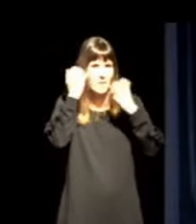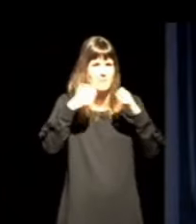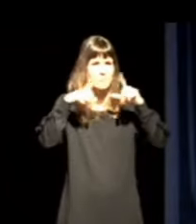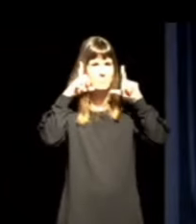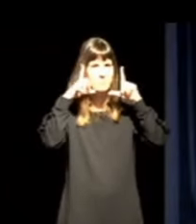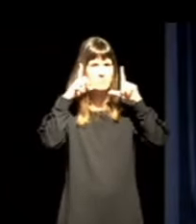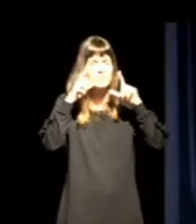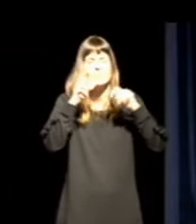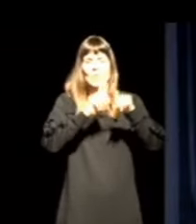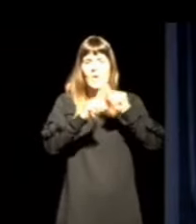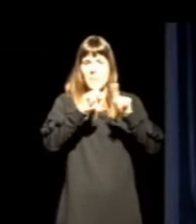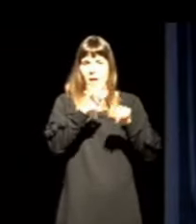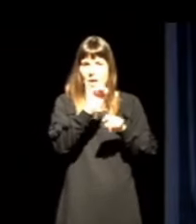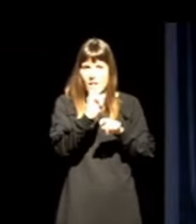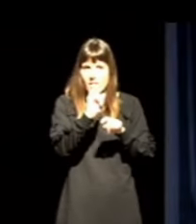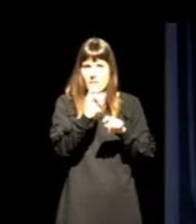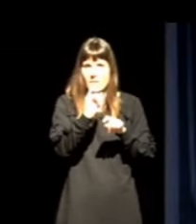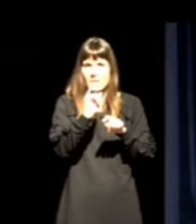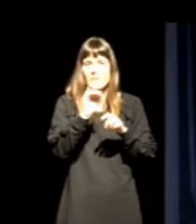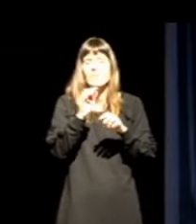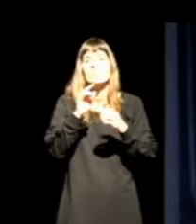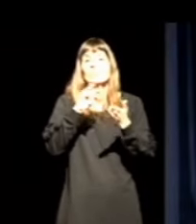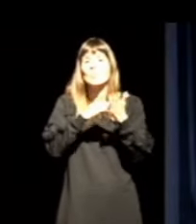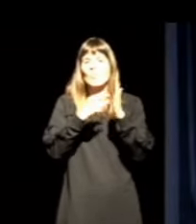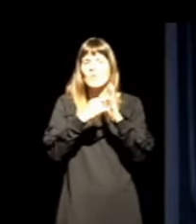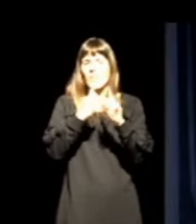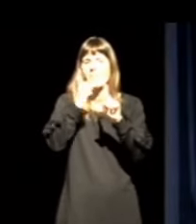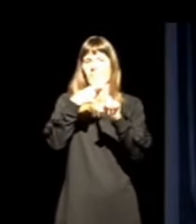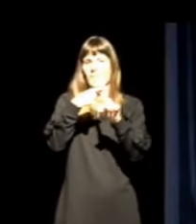tiene un problema, encuentra la solución a su problema.